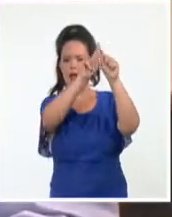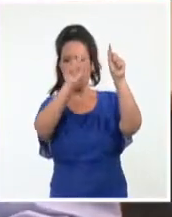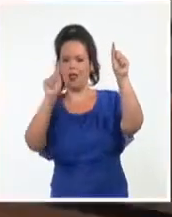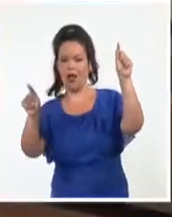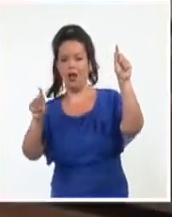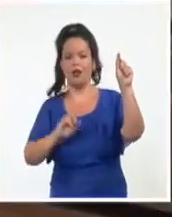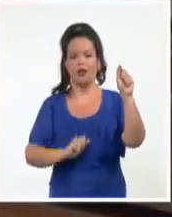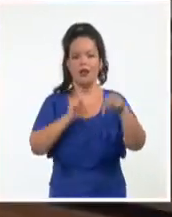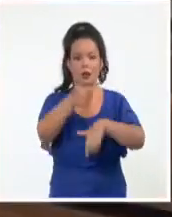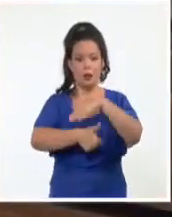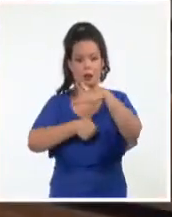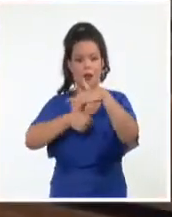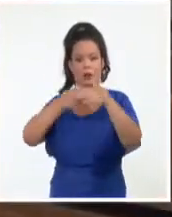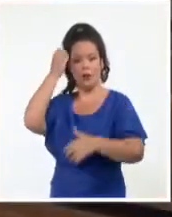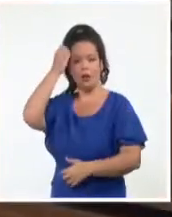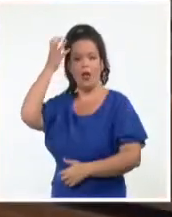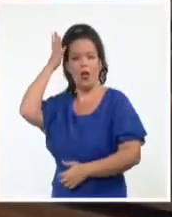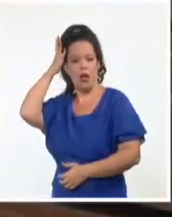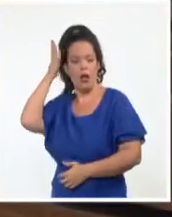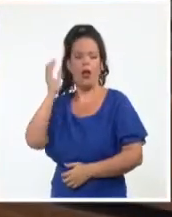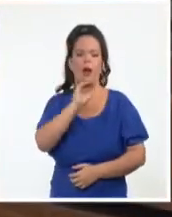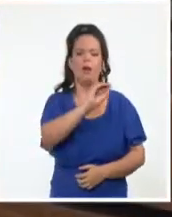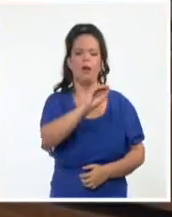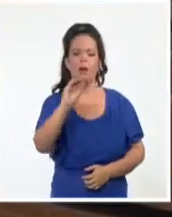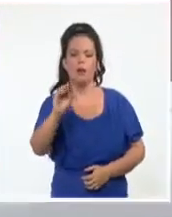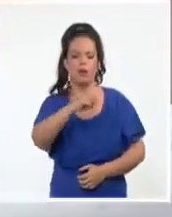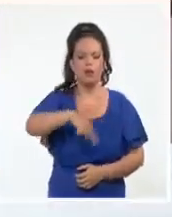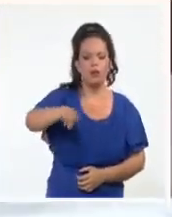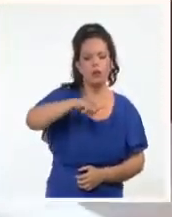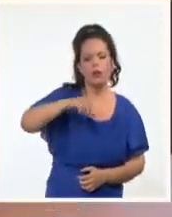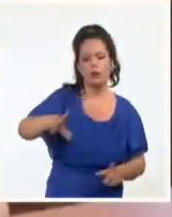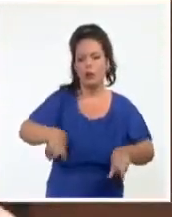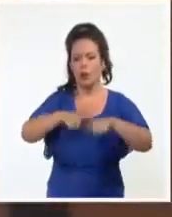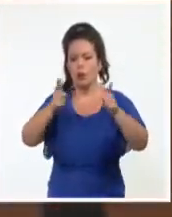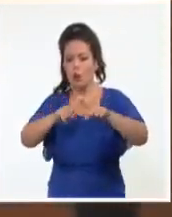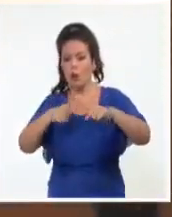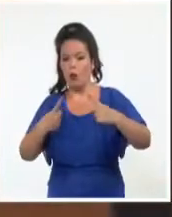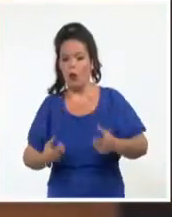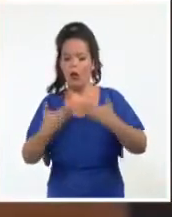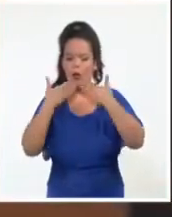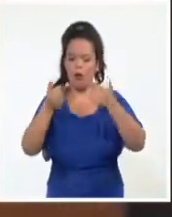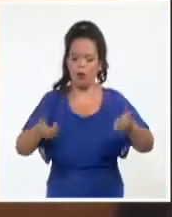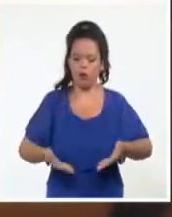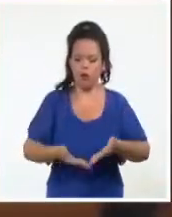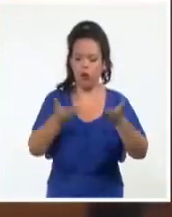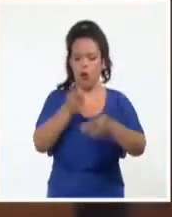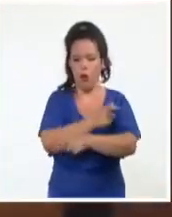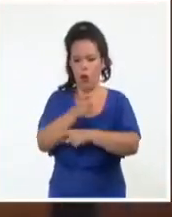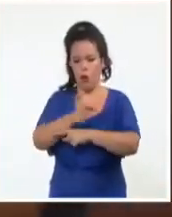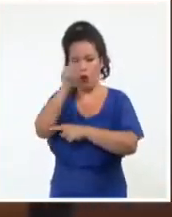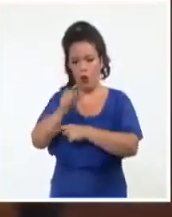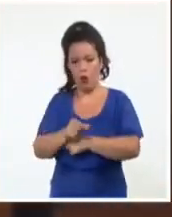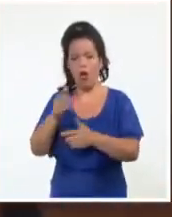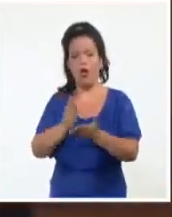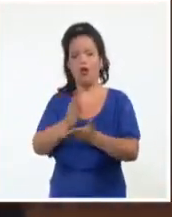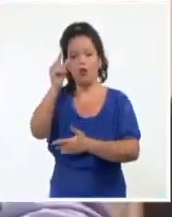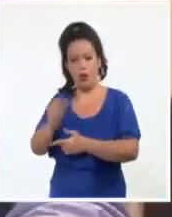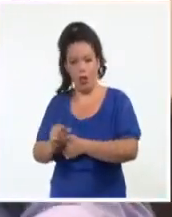a potenciarla y concretarla porque estos temas de formación, tanto de profesores como de estudiantes, sentenció el jefe de